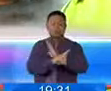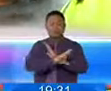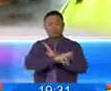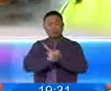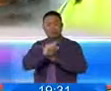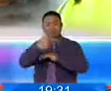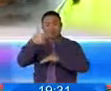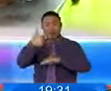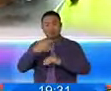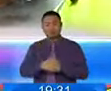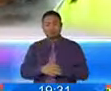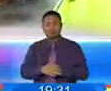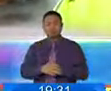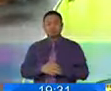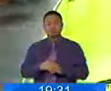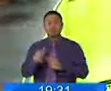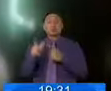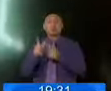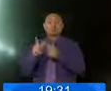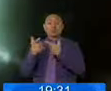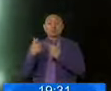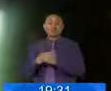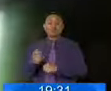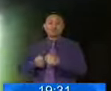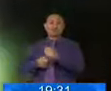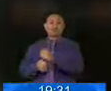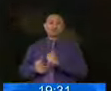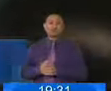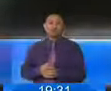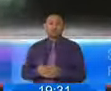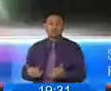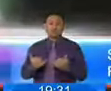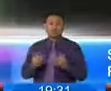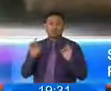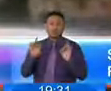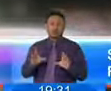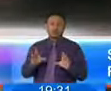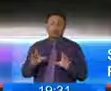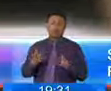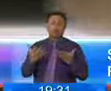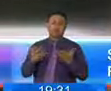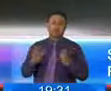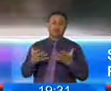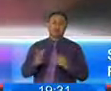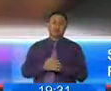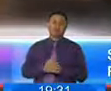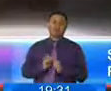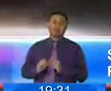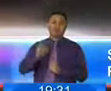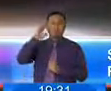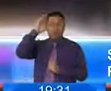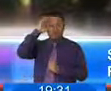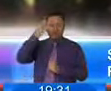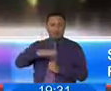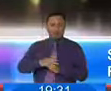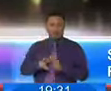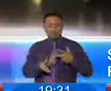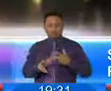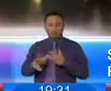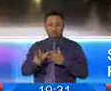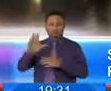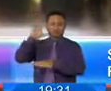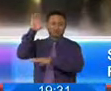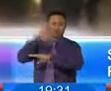uno de ellos tiene un antecedente por homicidio simple. Pero se les acabó el factor suerte, o mejor dicho, los policías les seguían los pasos y un